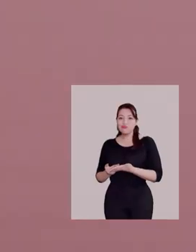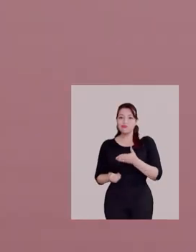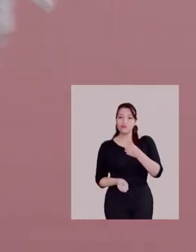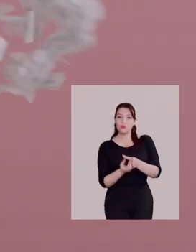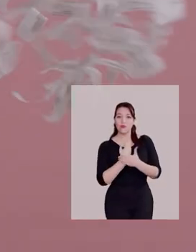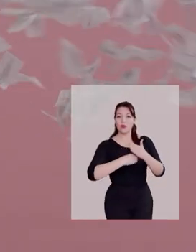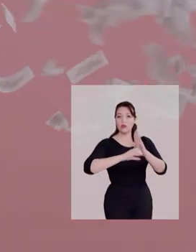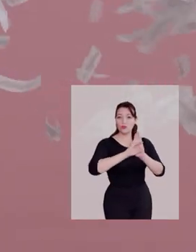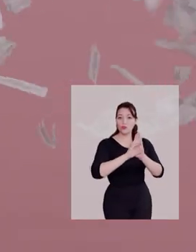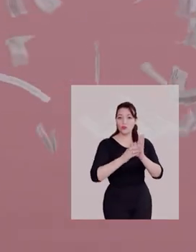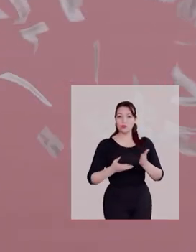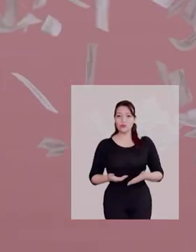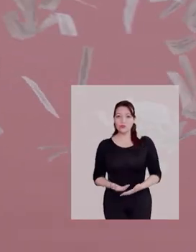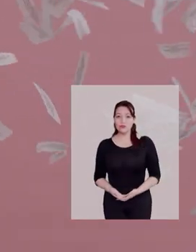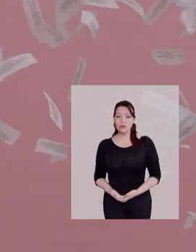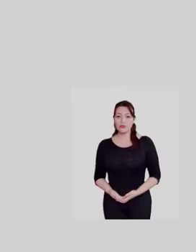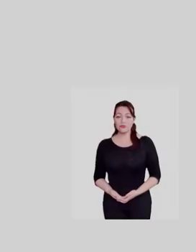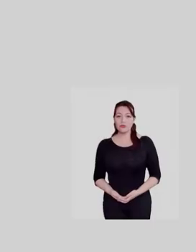constitución.